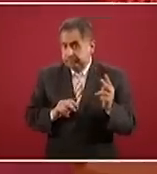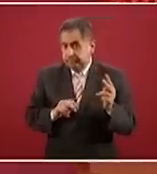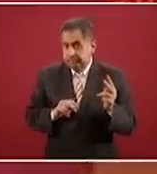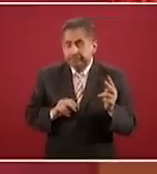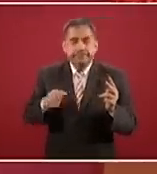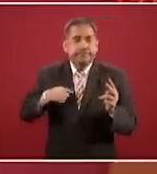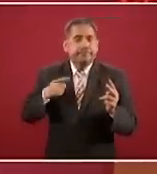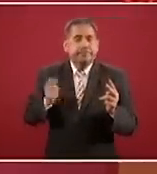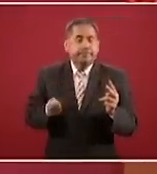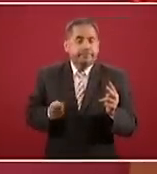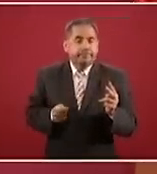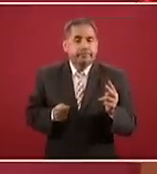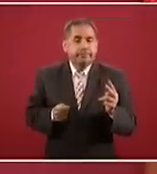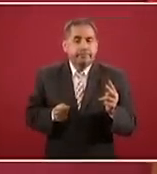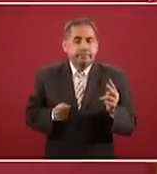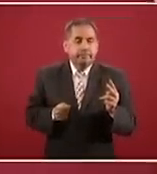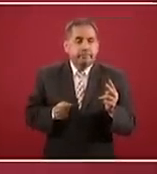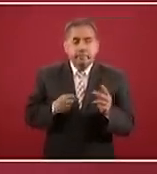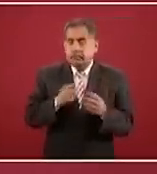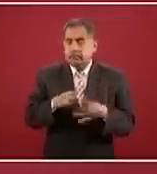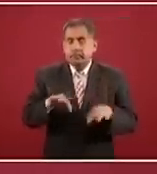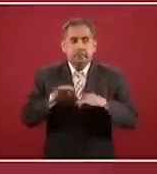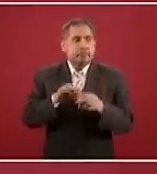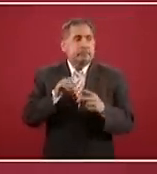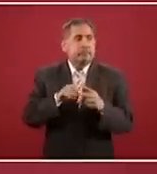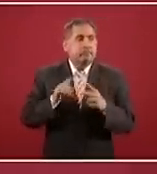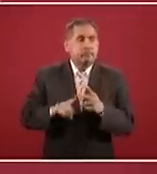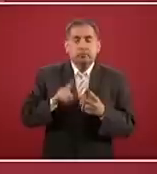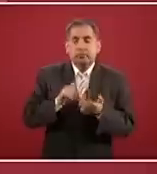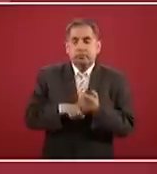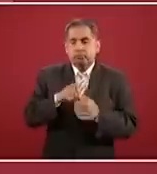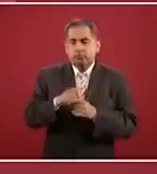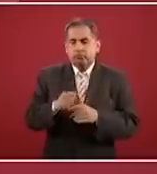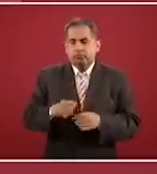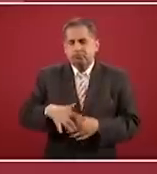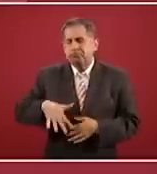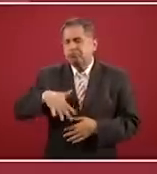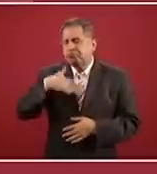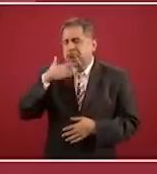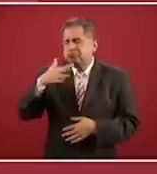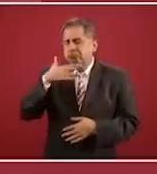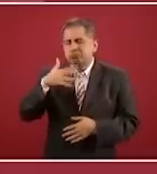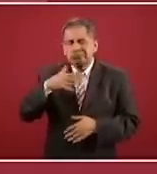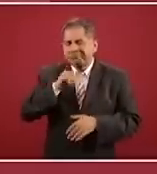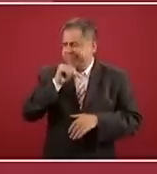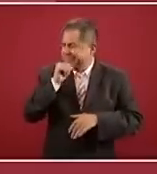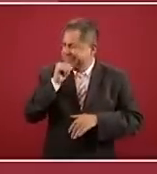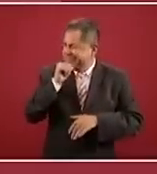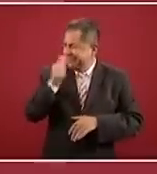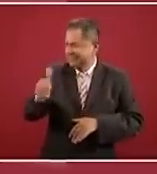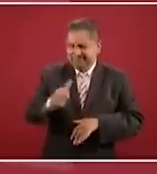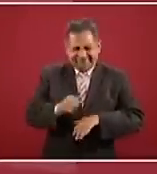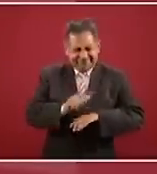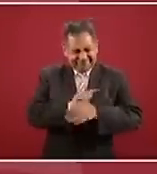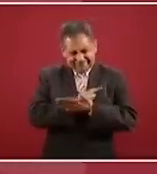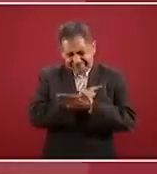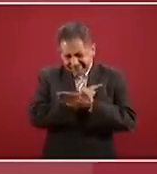lo que resaltaba es que son incorruptibles.